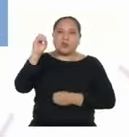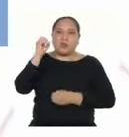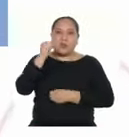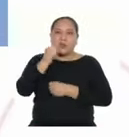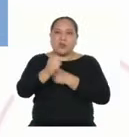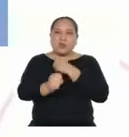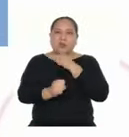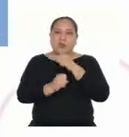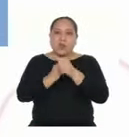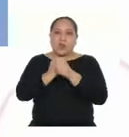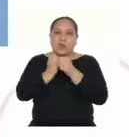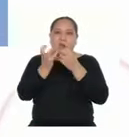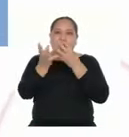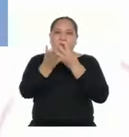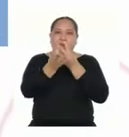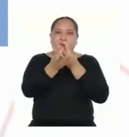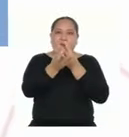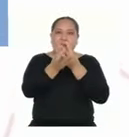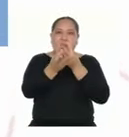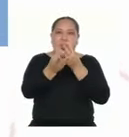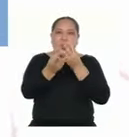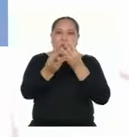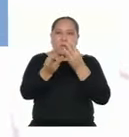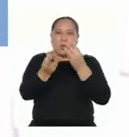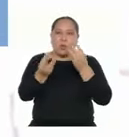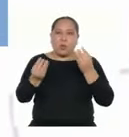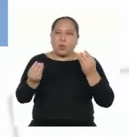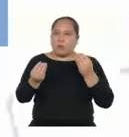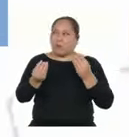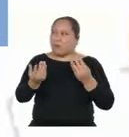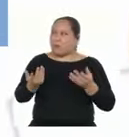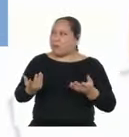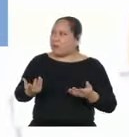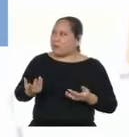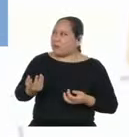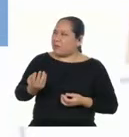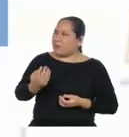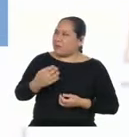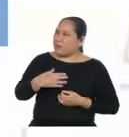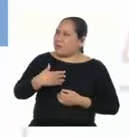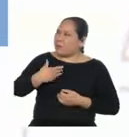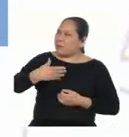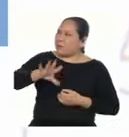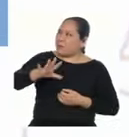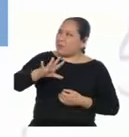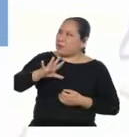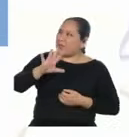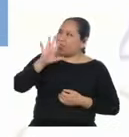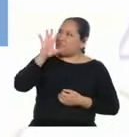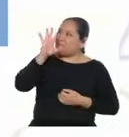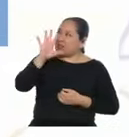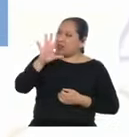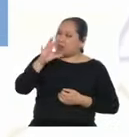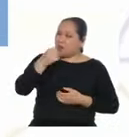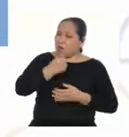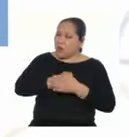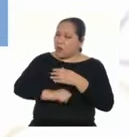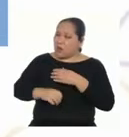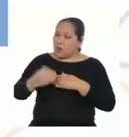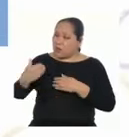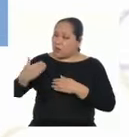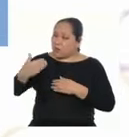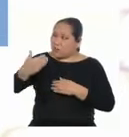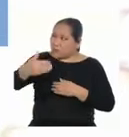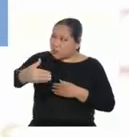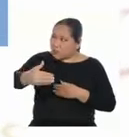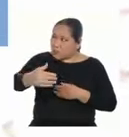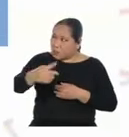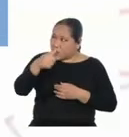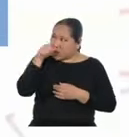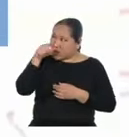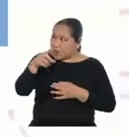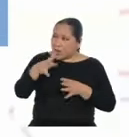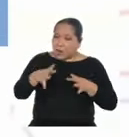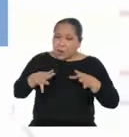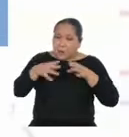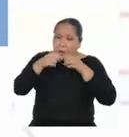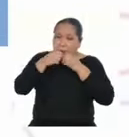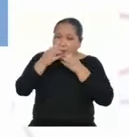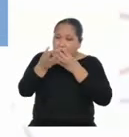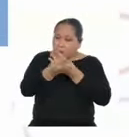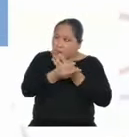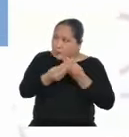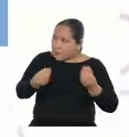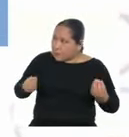400 años para que se degrade. O sea, tienen que pasar como 5 generaciones completas de personas para que esa